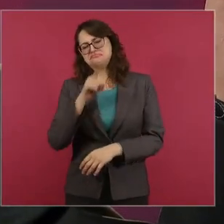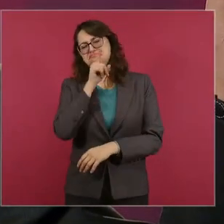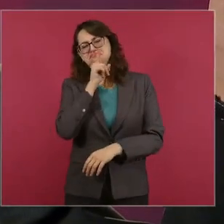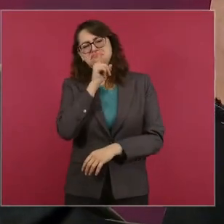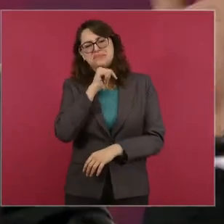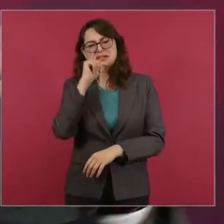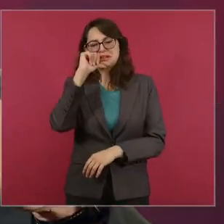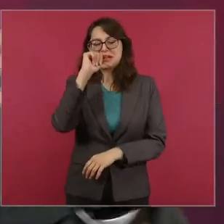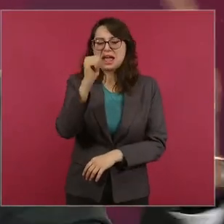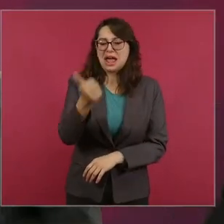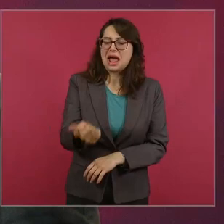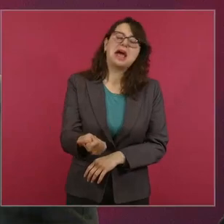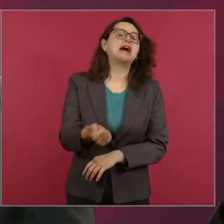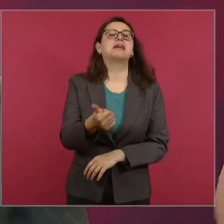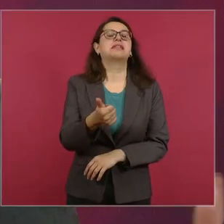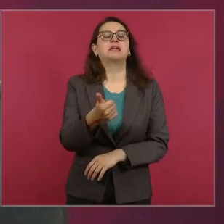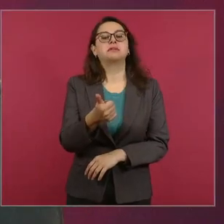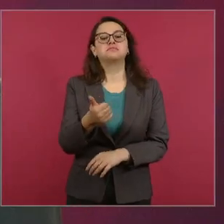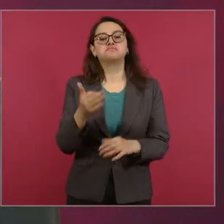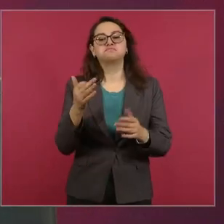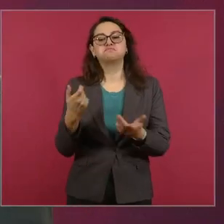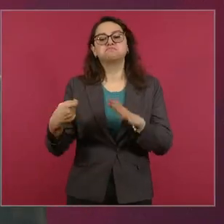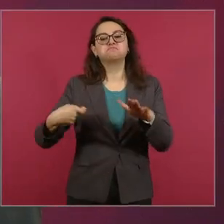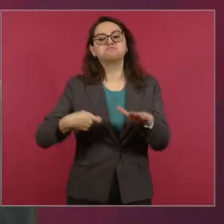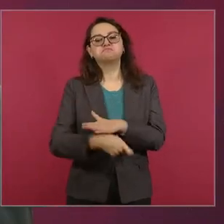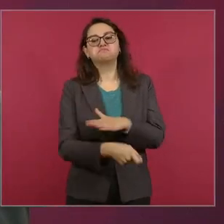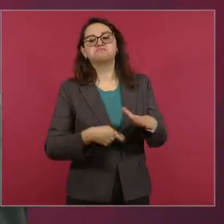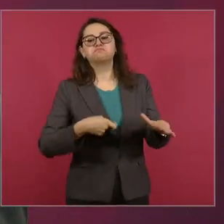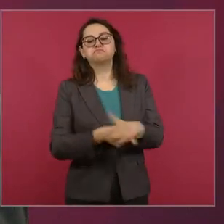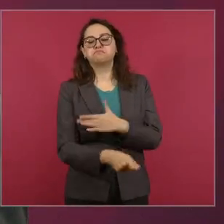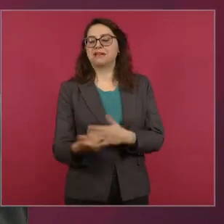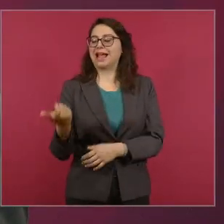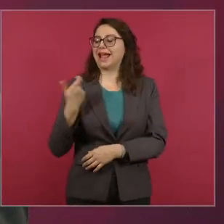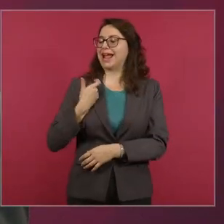Sí, estaban bien maiceados